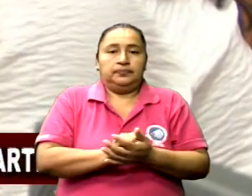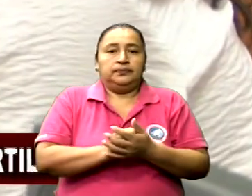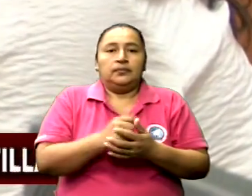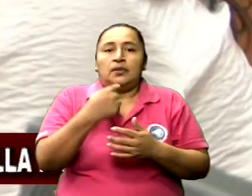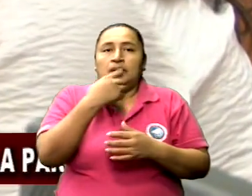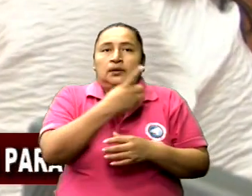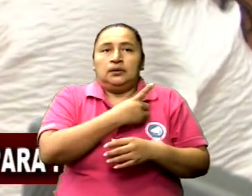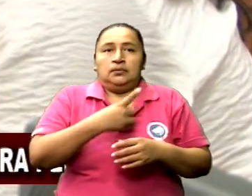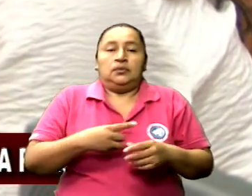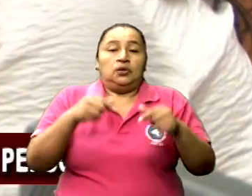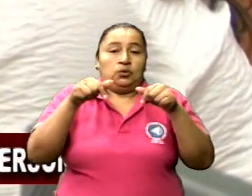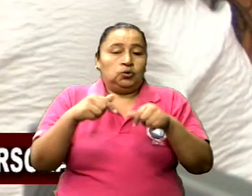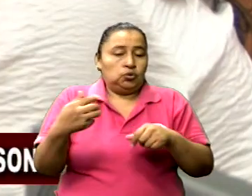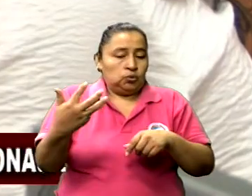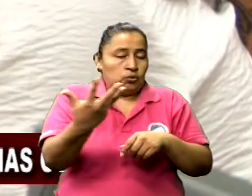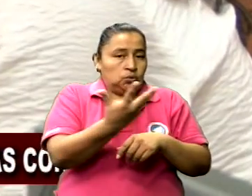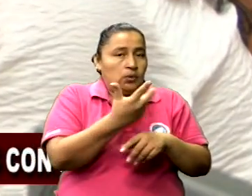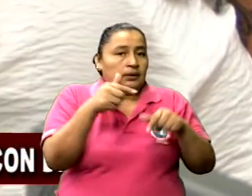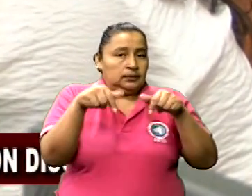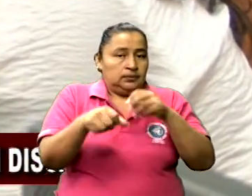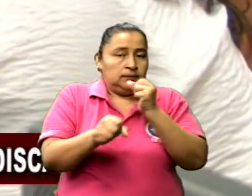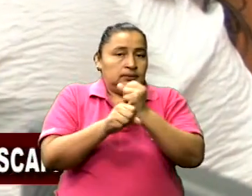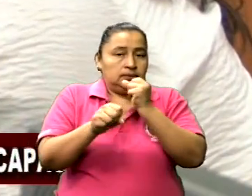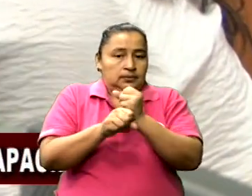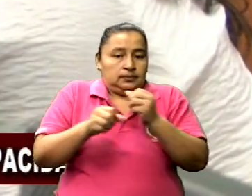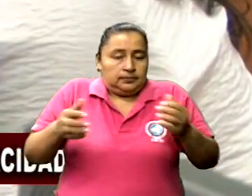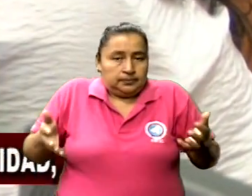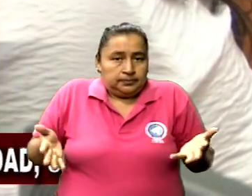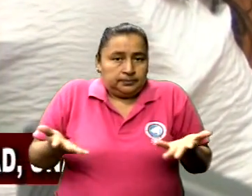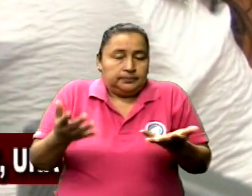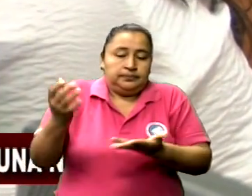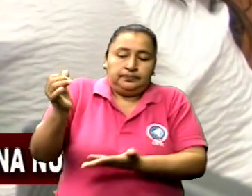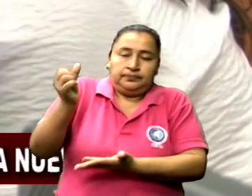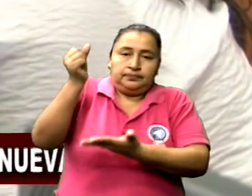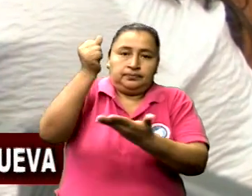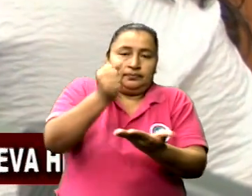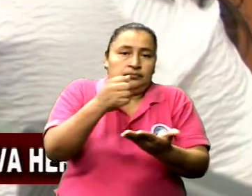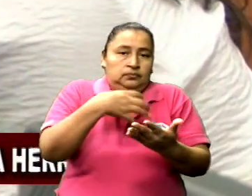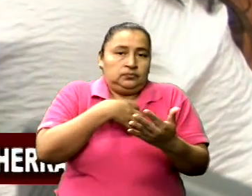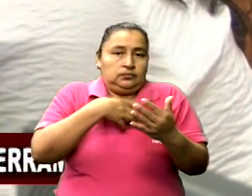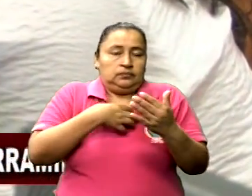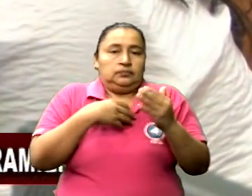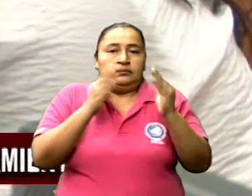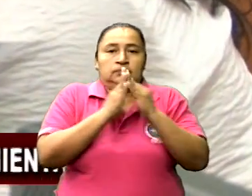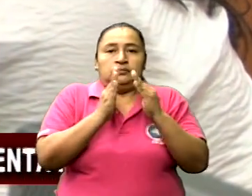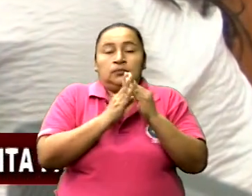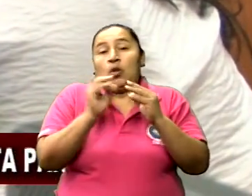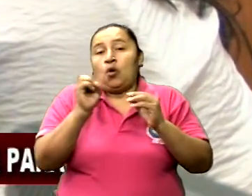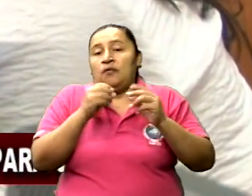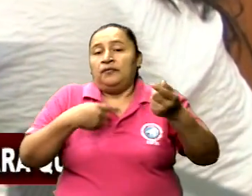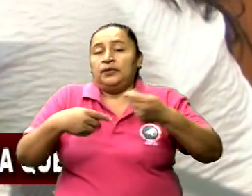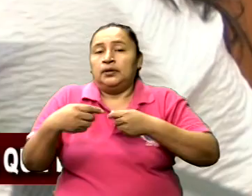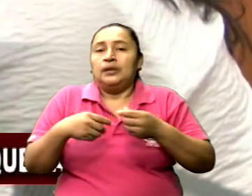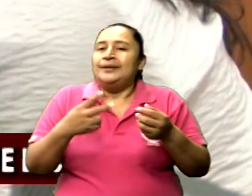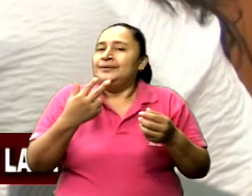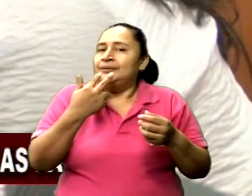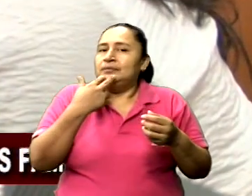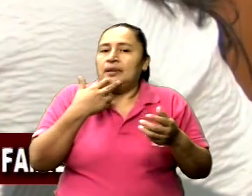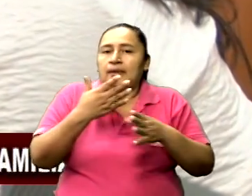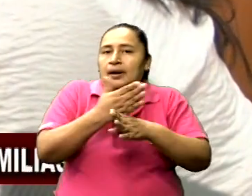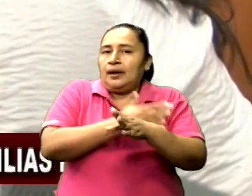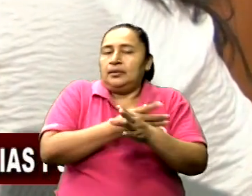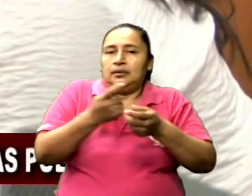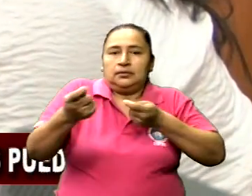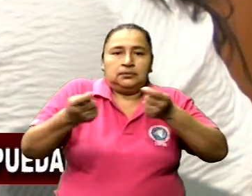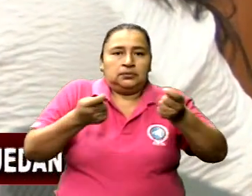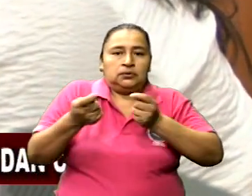este auge que ha generado esa inversión domiciliar y comercial, no estaba siendo regulado por